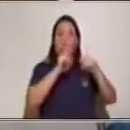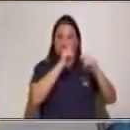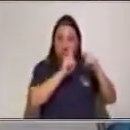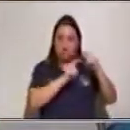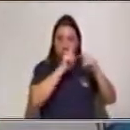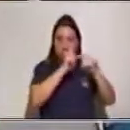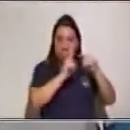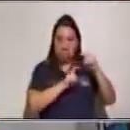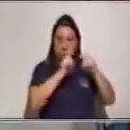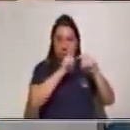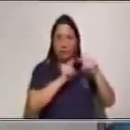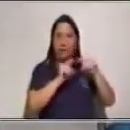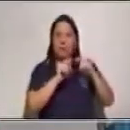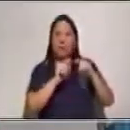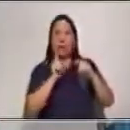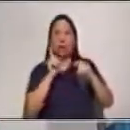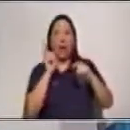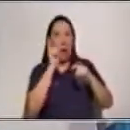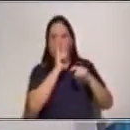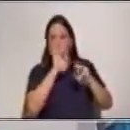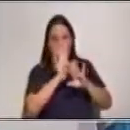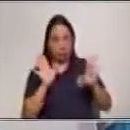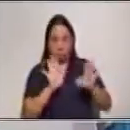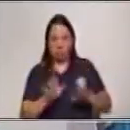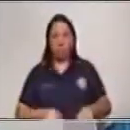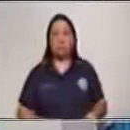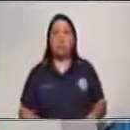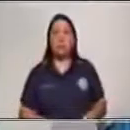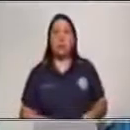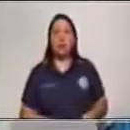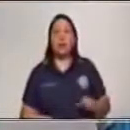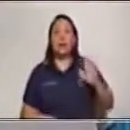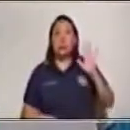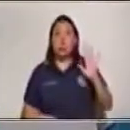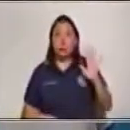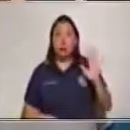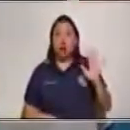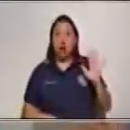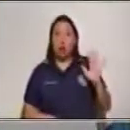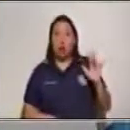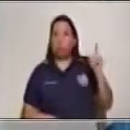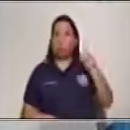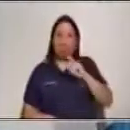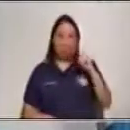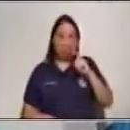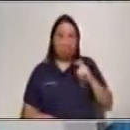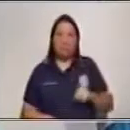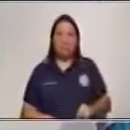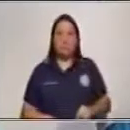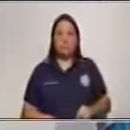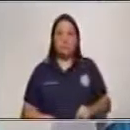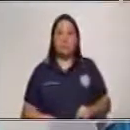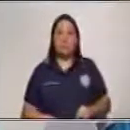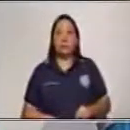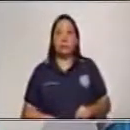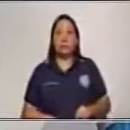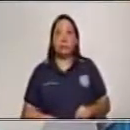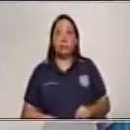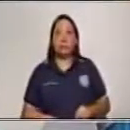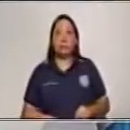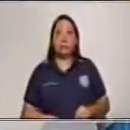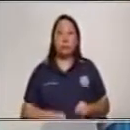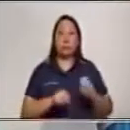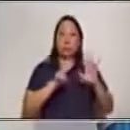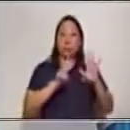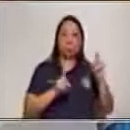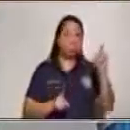11, no puede dividir a ninguno de los dos. El 5 tampoco y